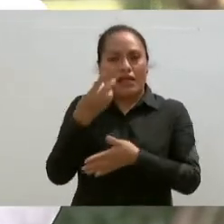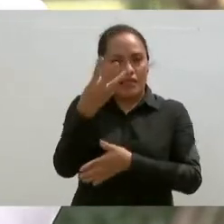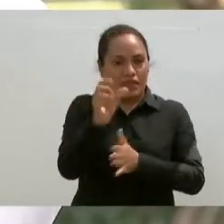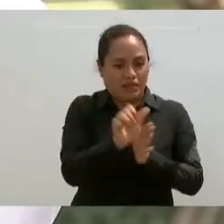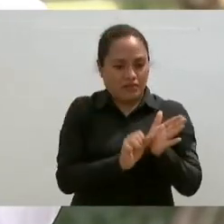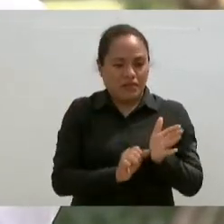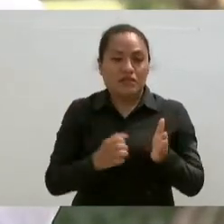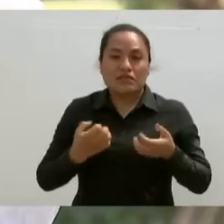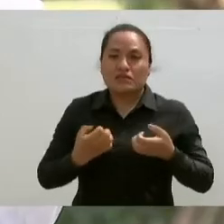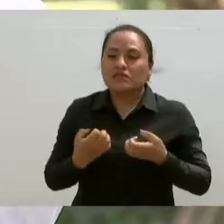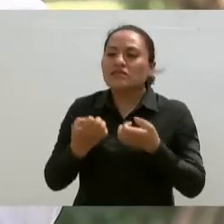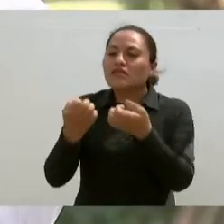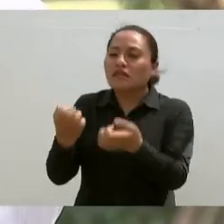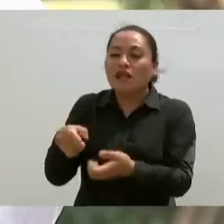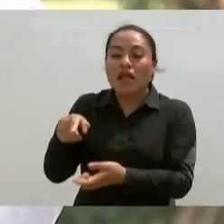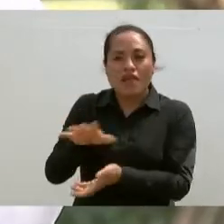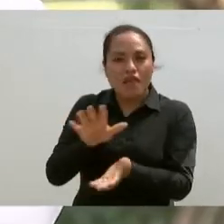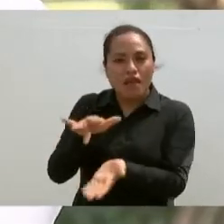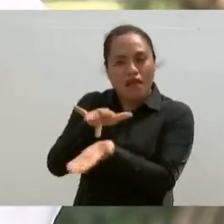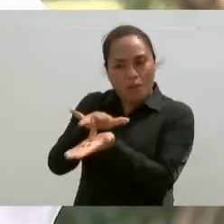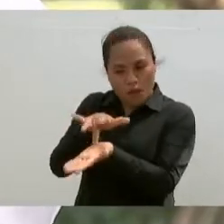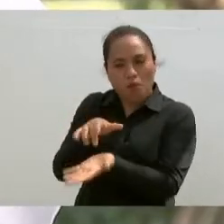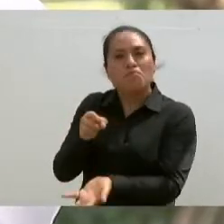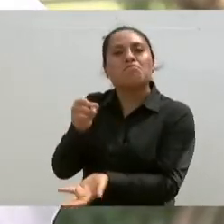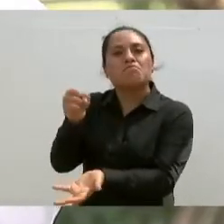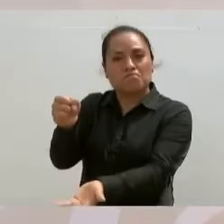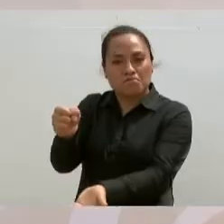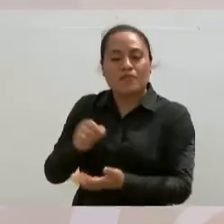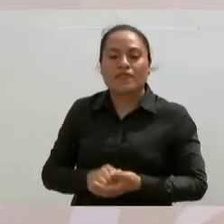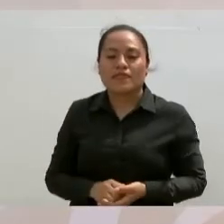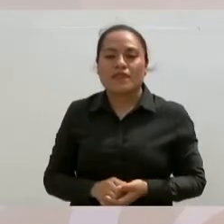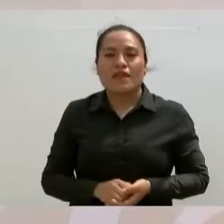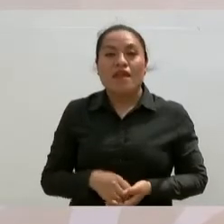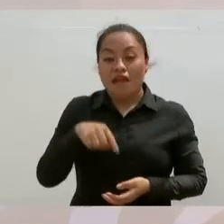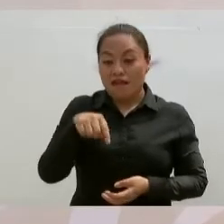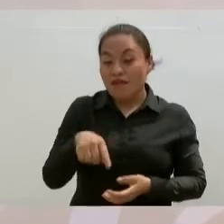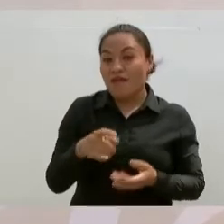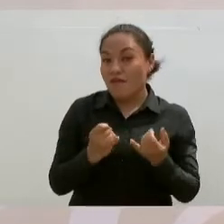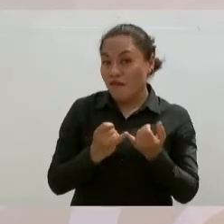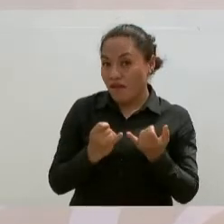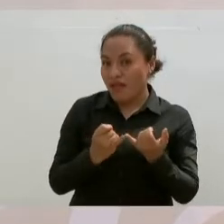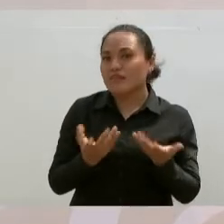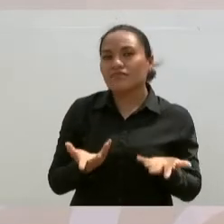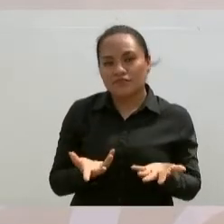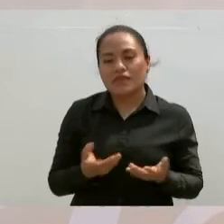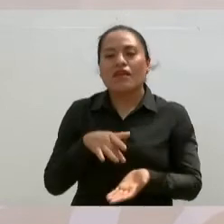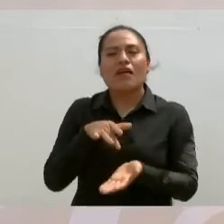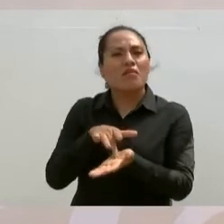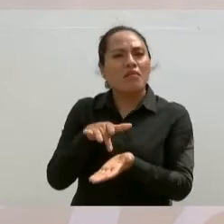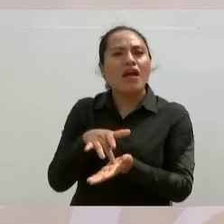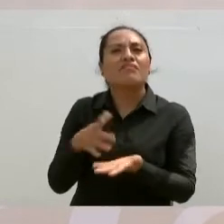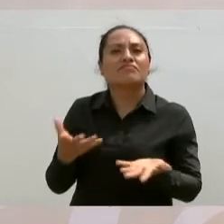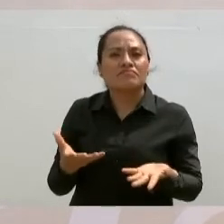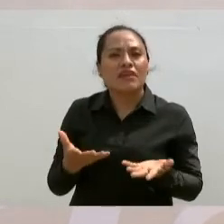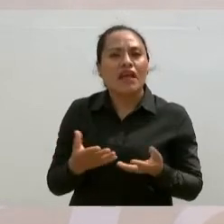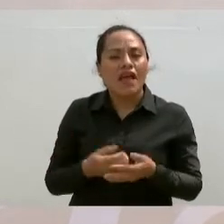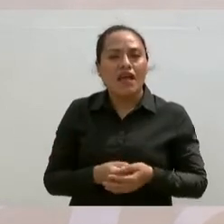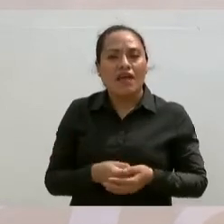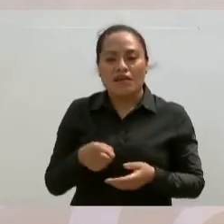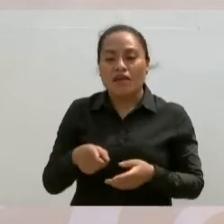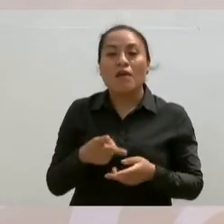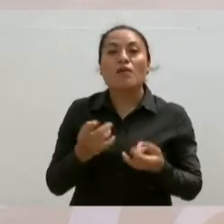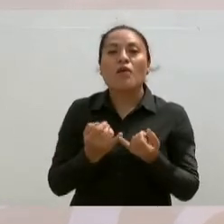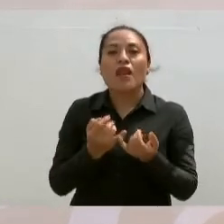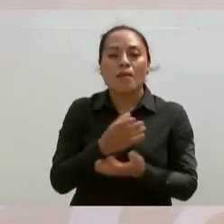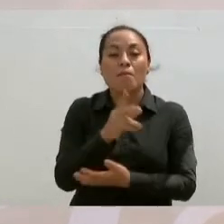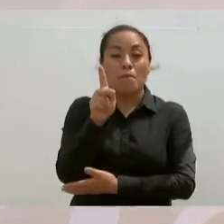se entregaron estos apoyos. Aquí también se apoya con lo que era el